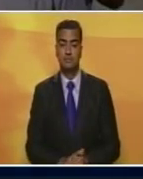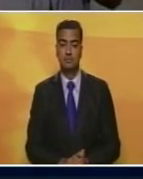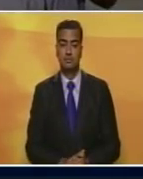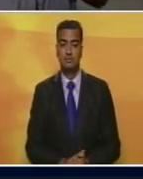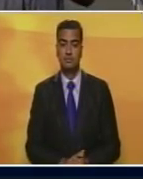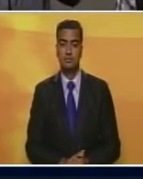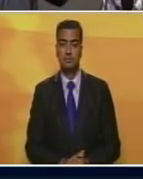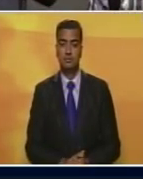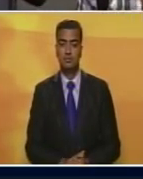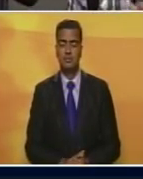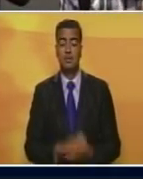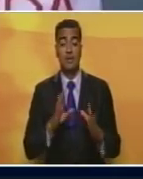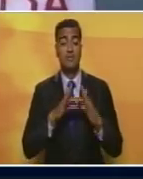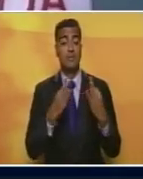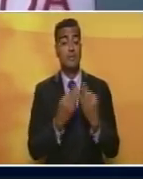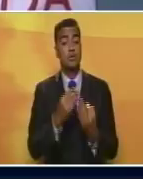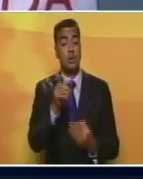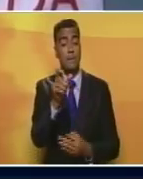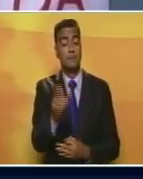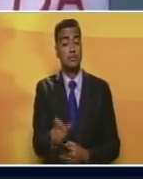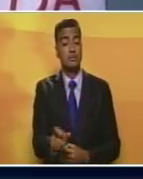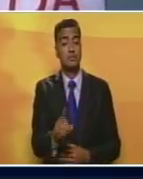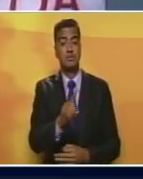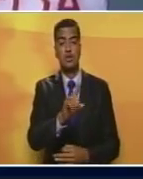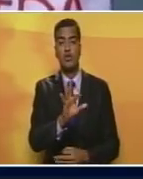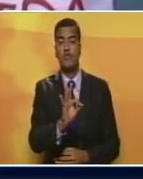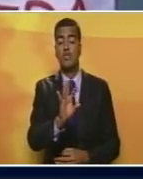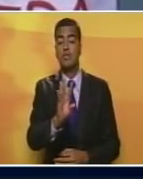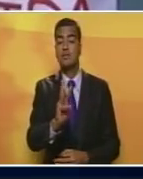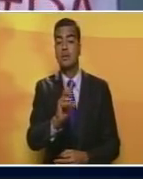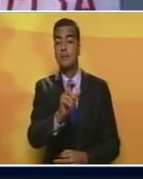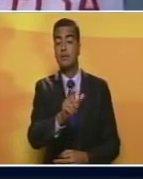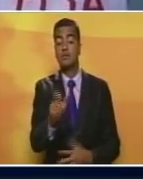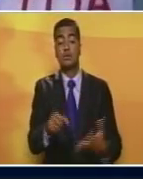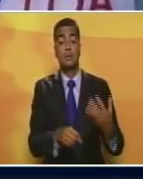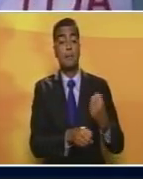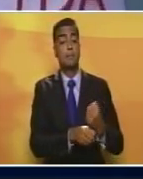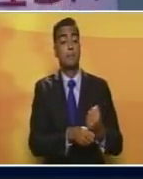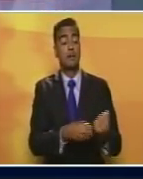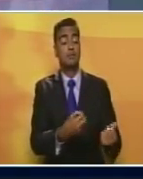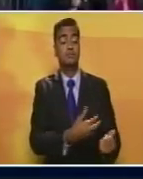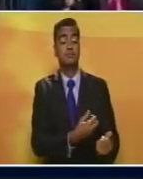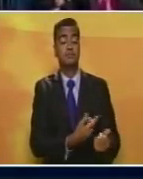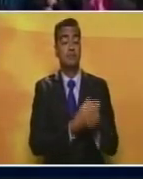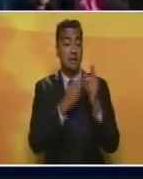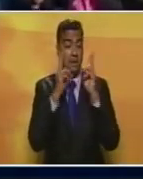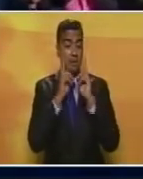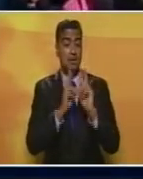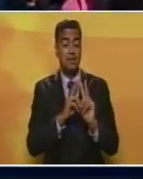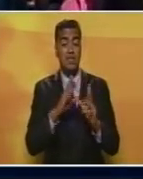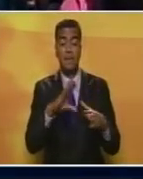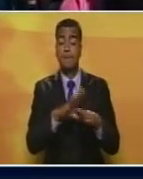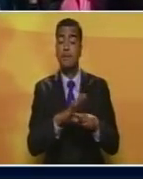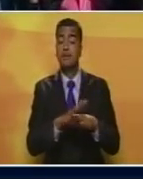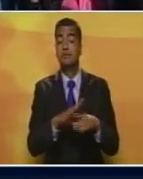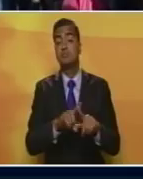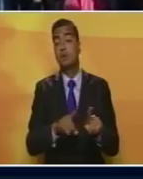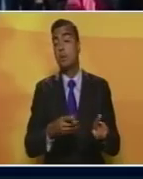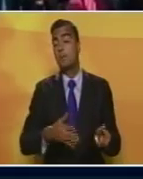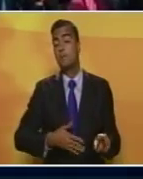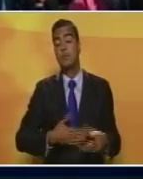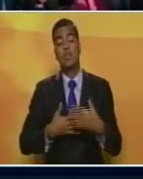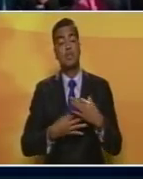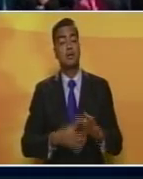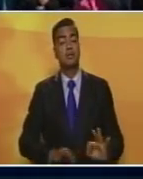queremos vivir. Vivir, como lo dice la Constitución de la República y como lo dice la Biblia. Queremos vivir. Y como queremos